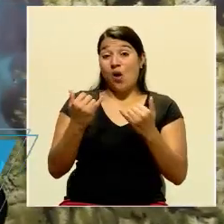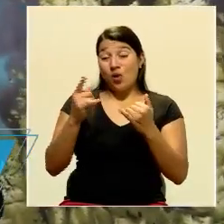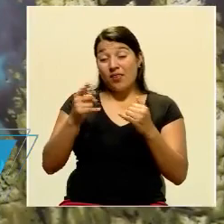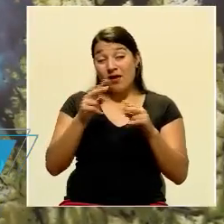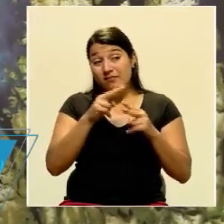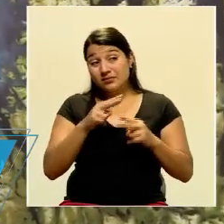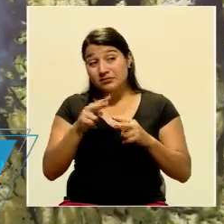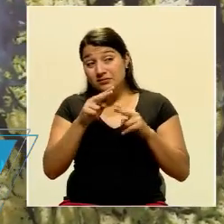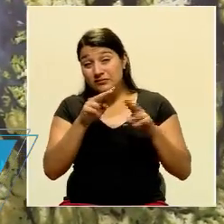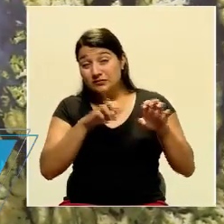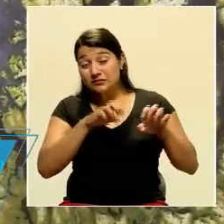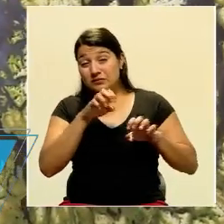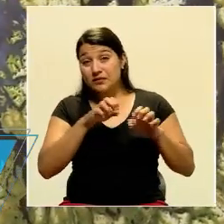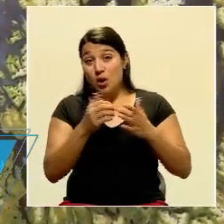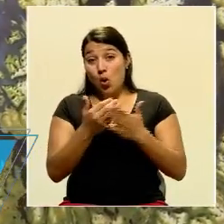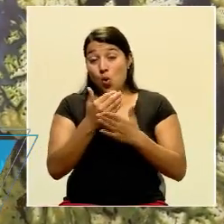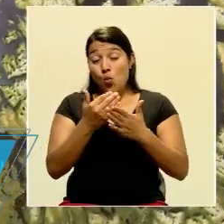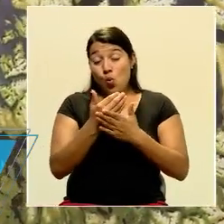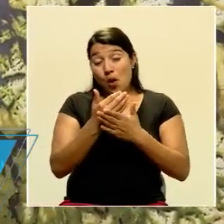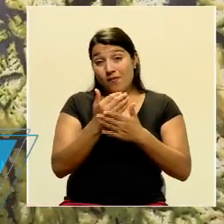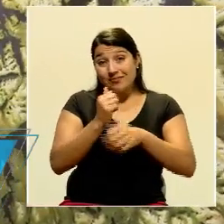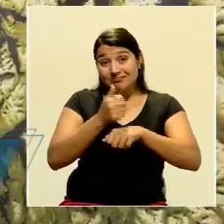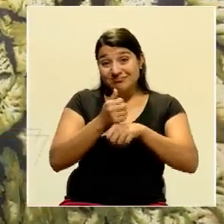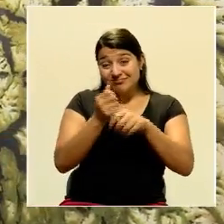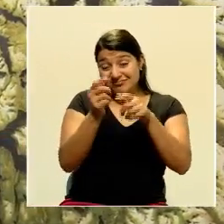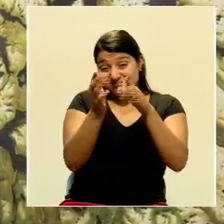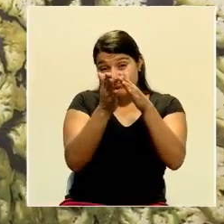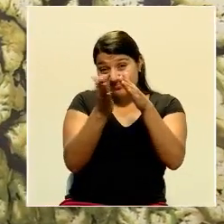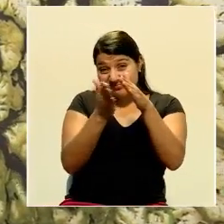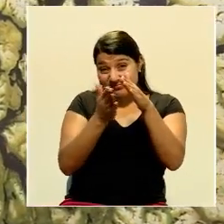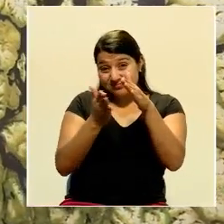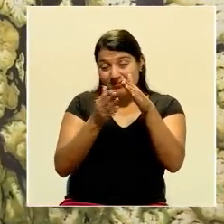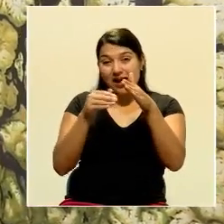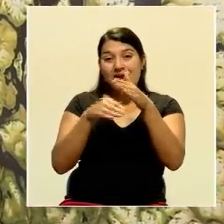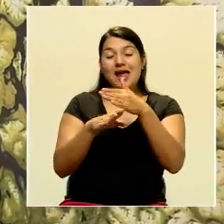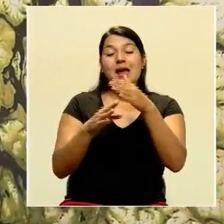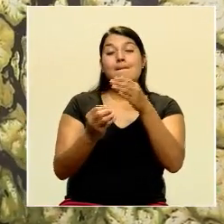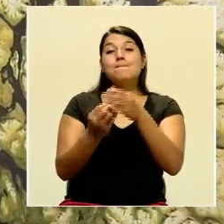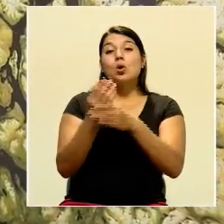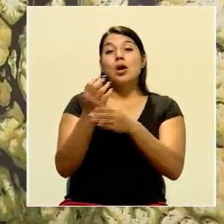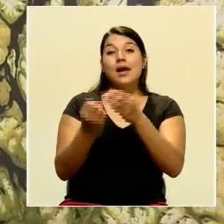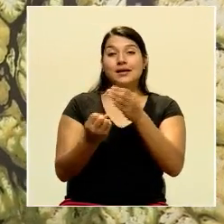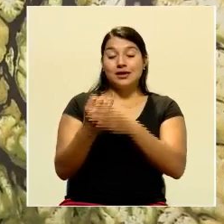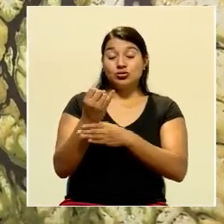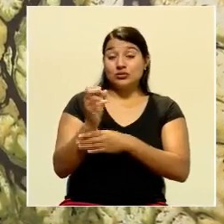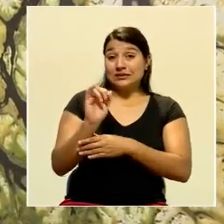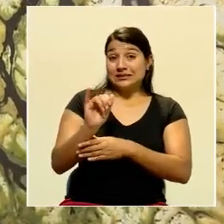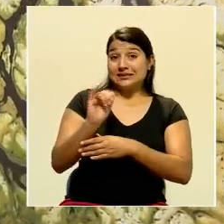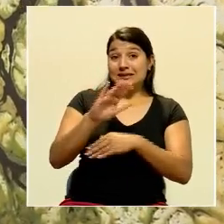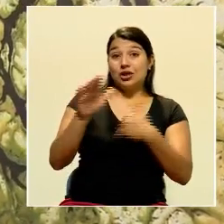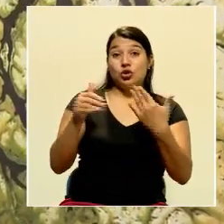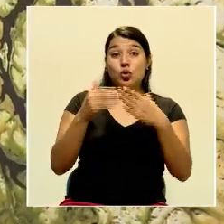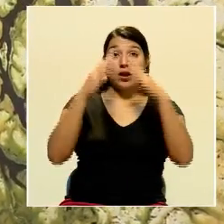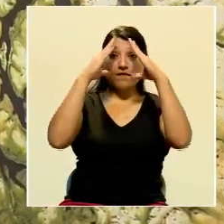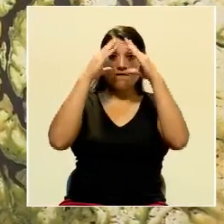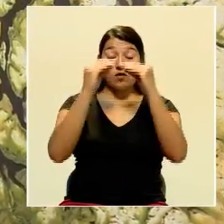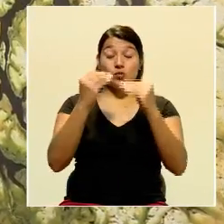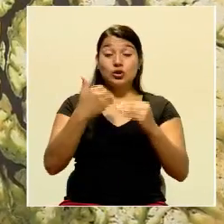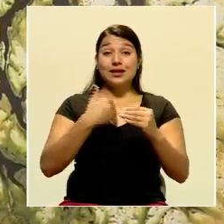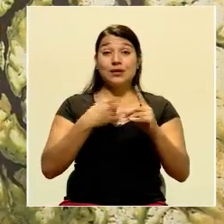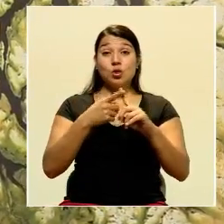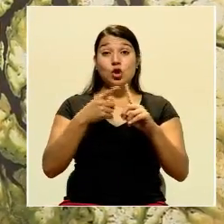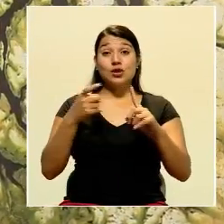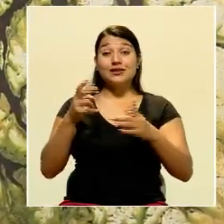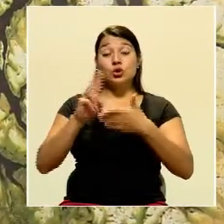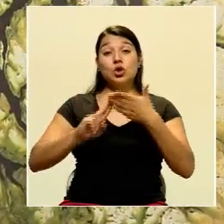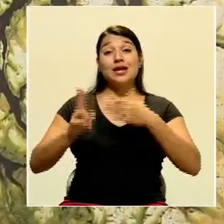hacer a estas nuevas grietas formadas en la ladera oeste del volcán Irazú. Don Ernesto, estas son las informaciones que tenemos desde la